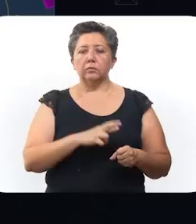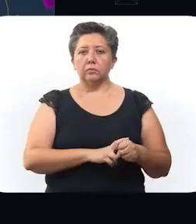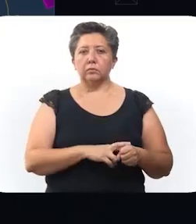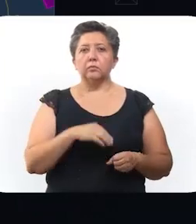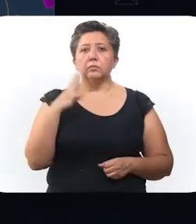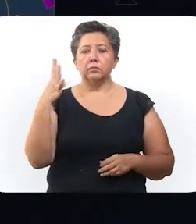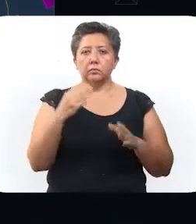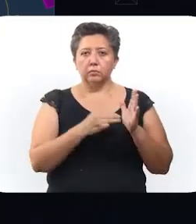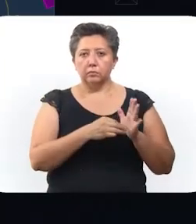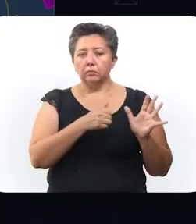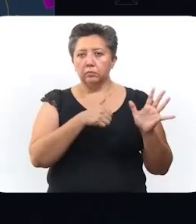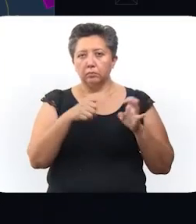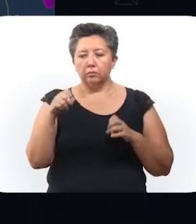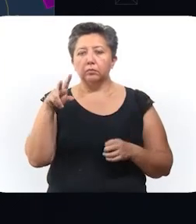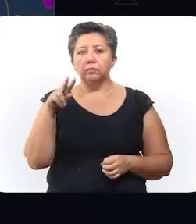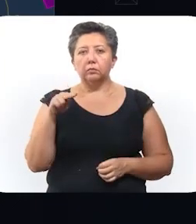sur